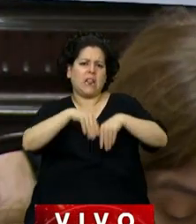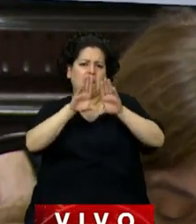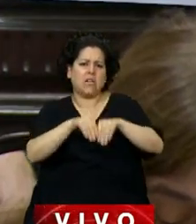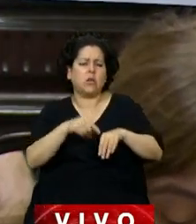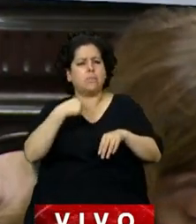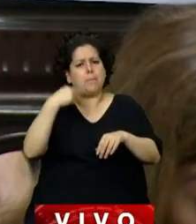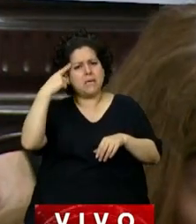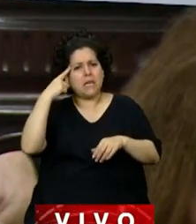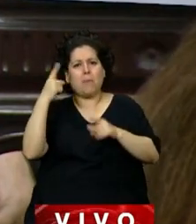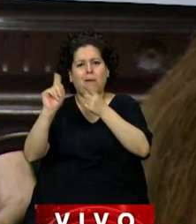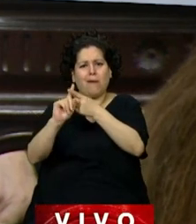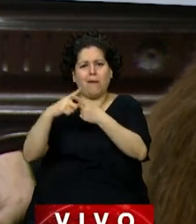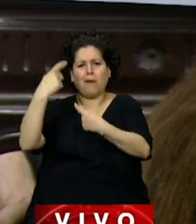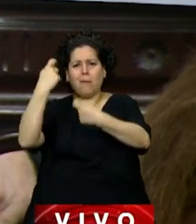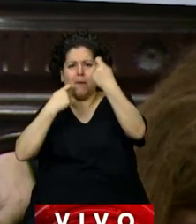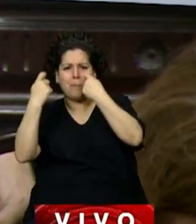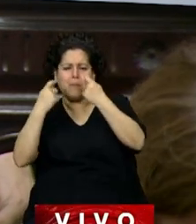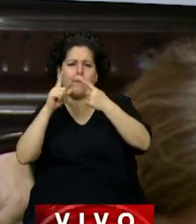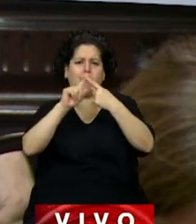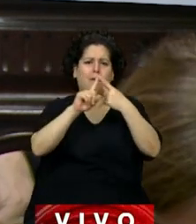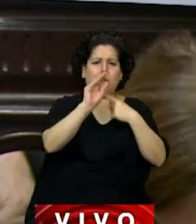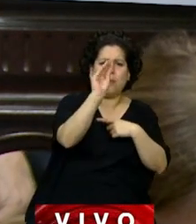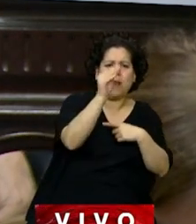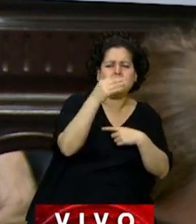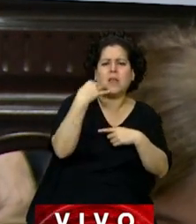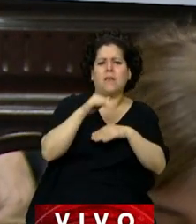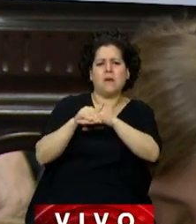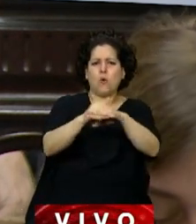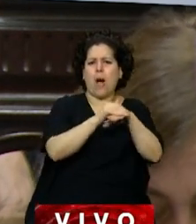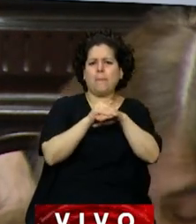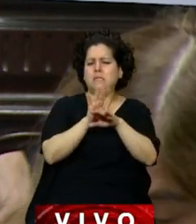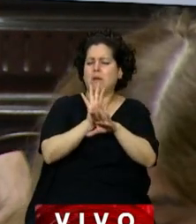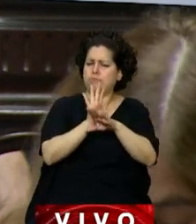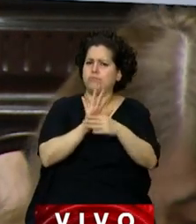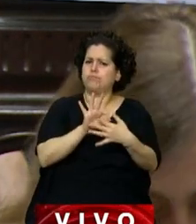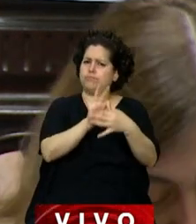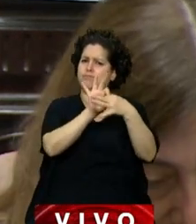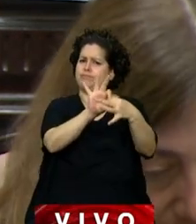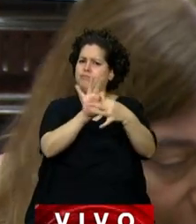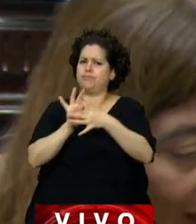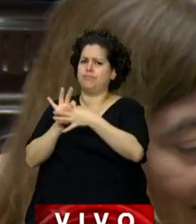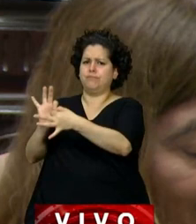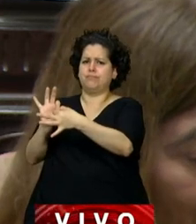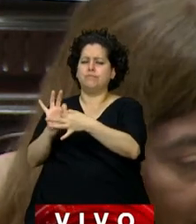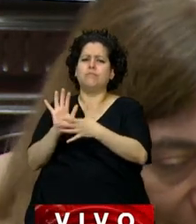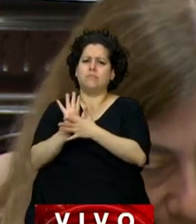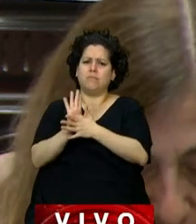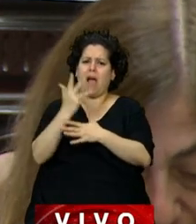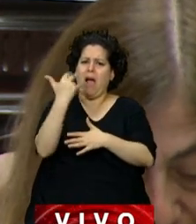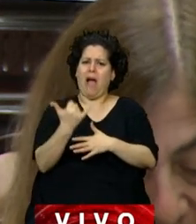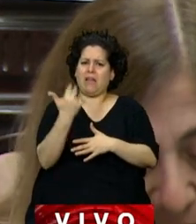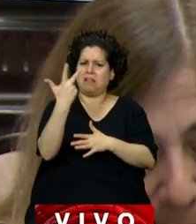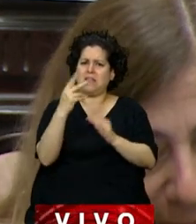Brasil y con el Paraguay debemos tender puentes, no solo de amistad, sino puentes claramente que nos conecten, y en eso en el presupuesto hay tres